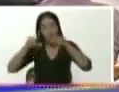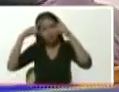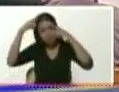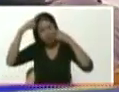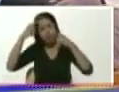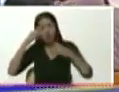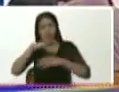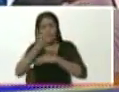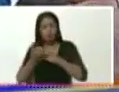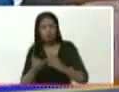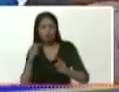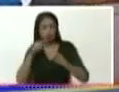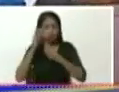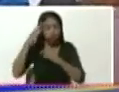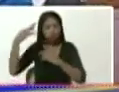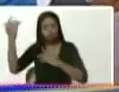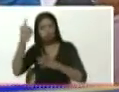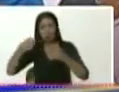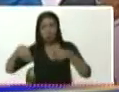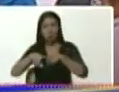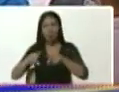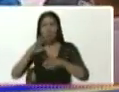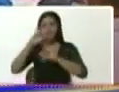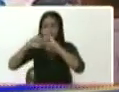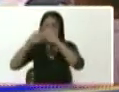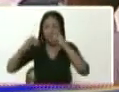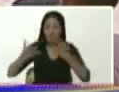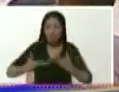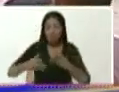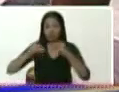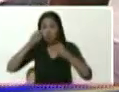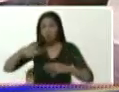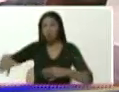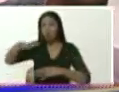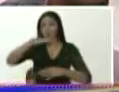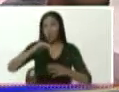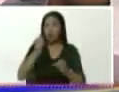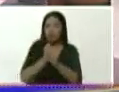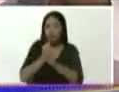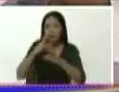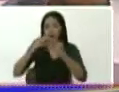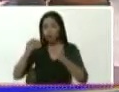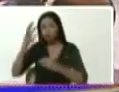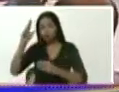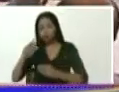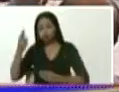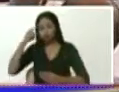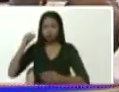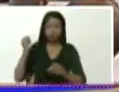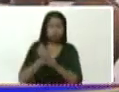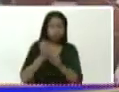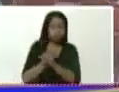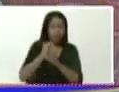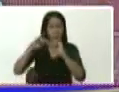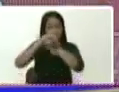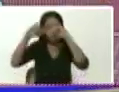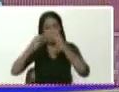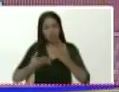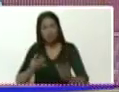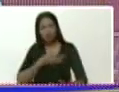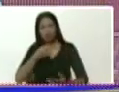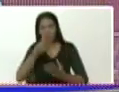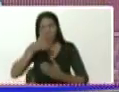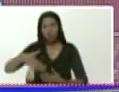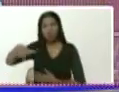su proyecto, su sueño. La felicidad de nuestro pueblo, trabajar por la felicidad social de nuestro